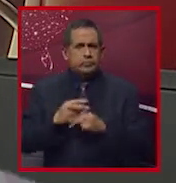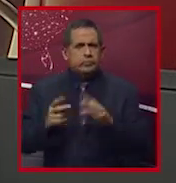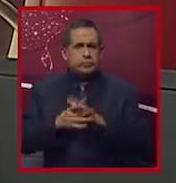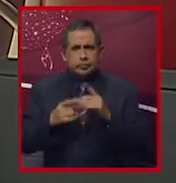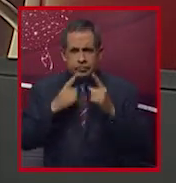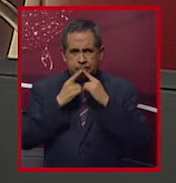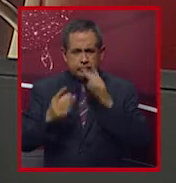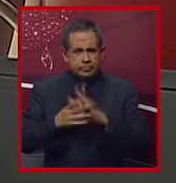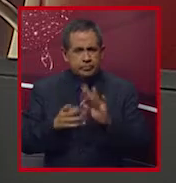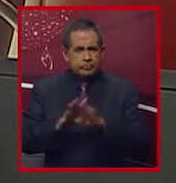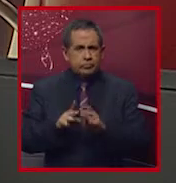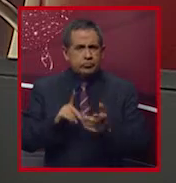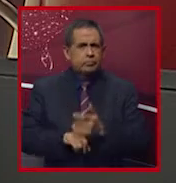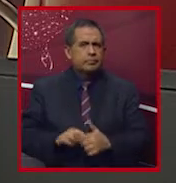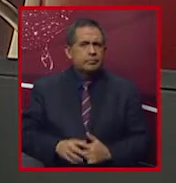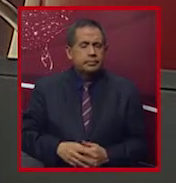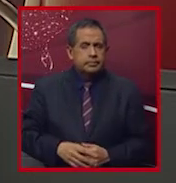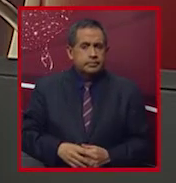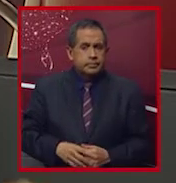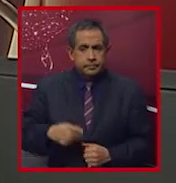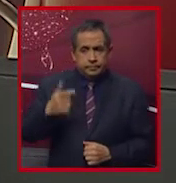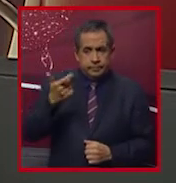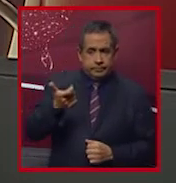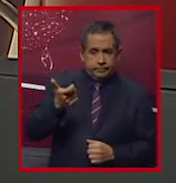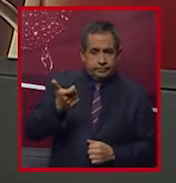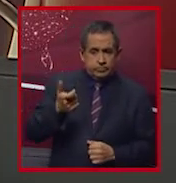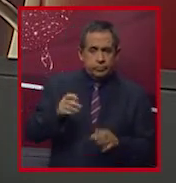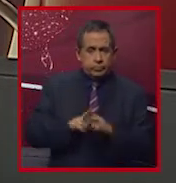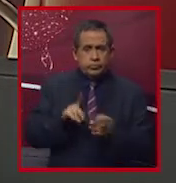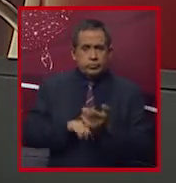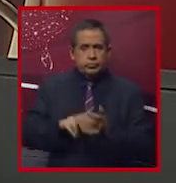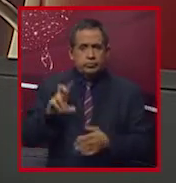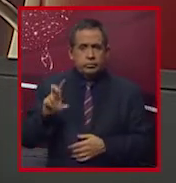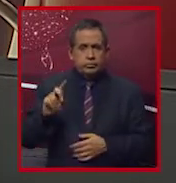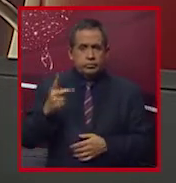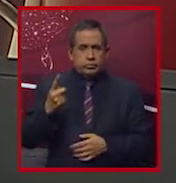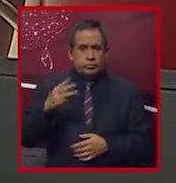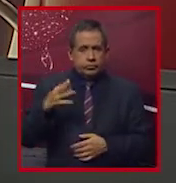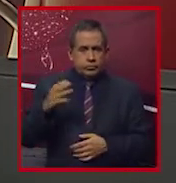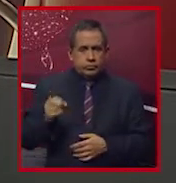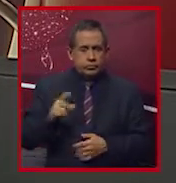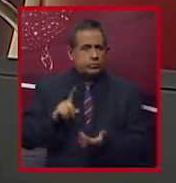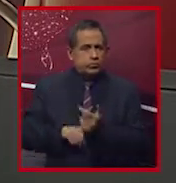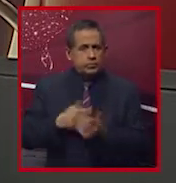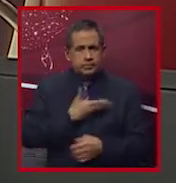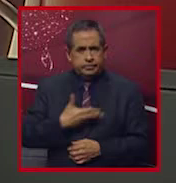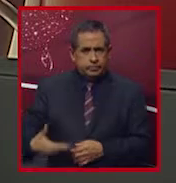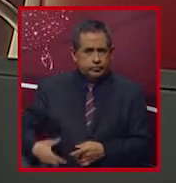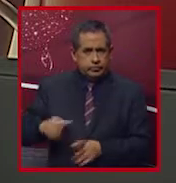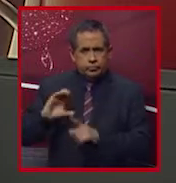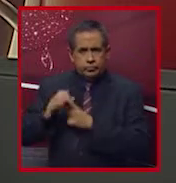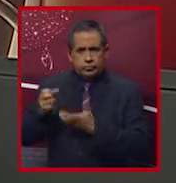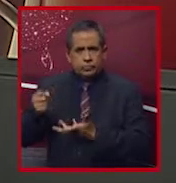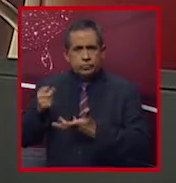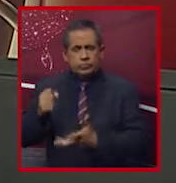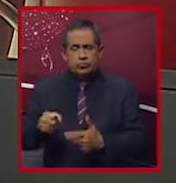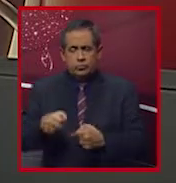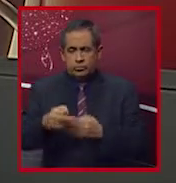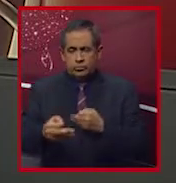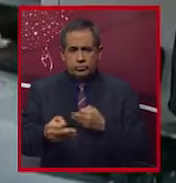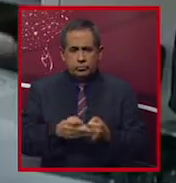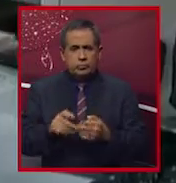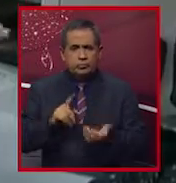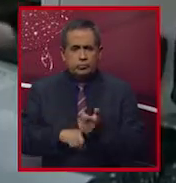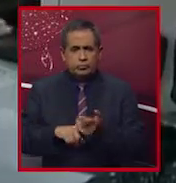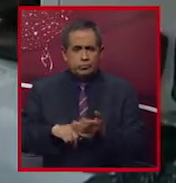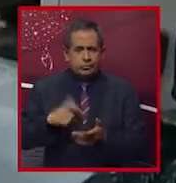hubo reacciones. Y el peso registró este viernes 31 de mayo, como lo decía el presidente de la Comisión de Presupuesto, ya al cierre de la jornada,